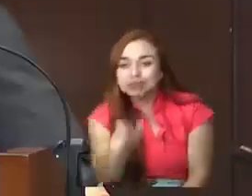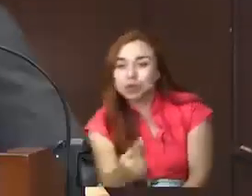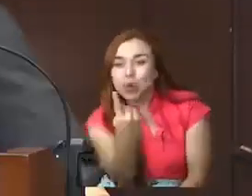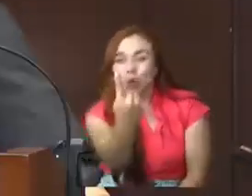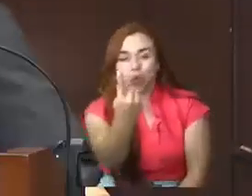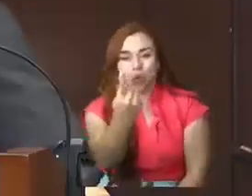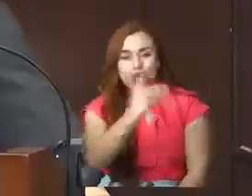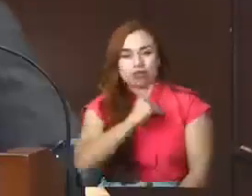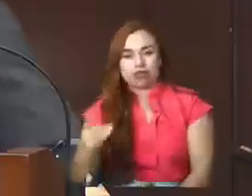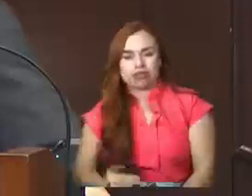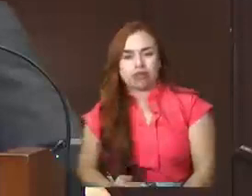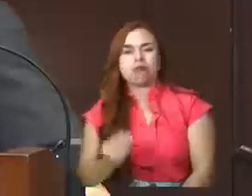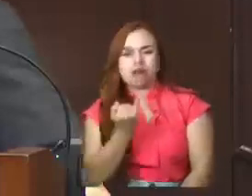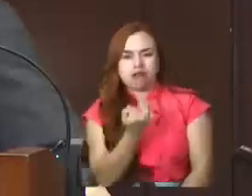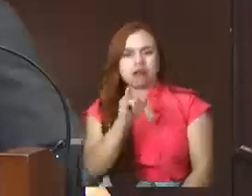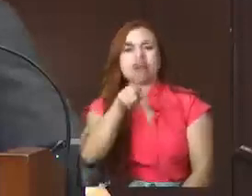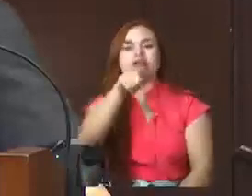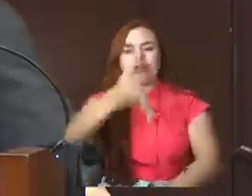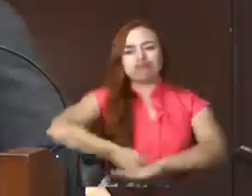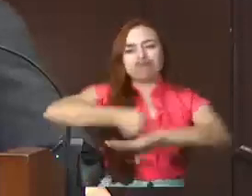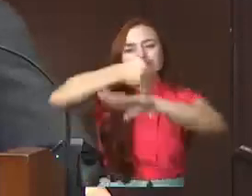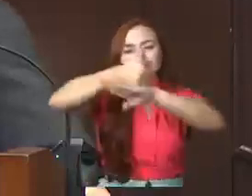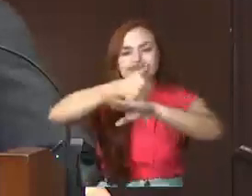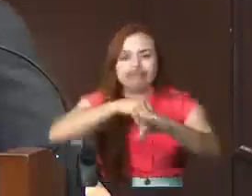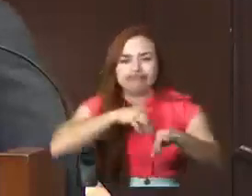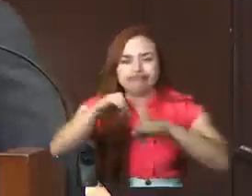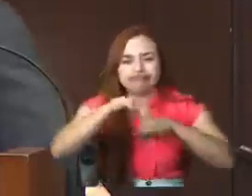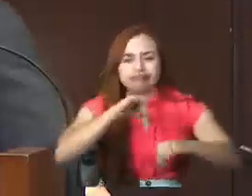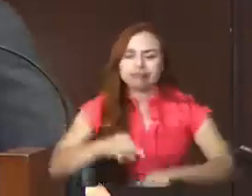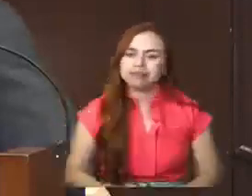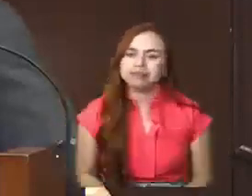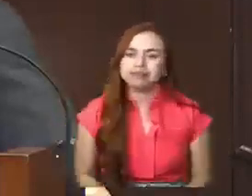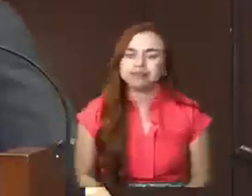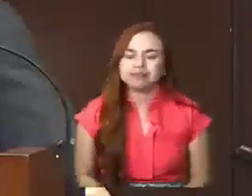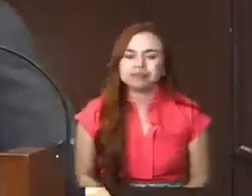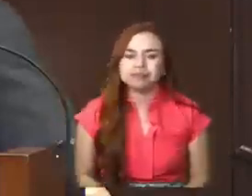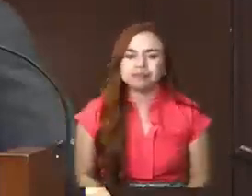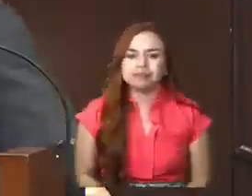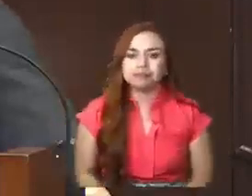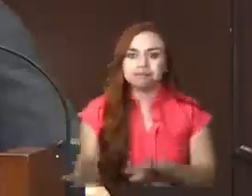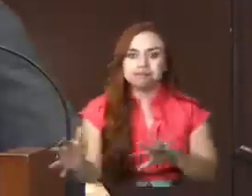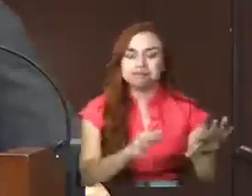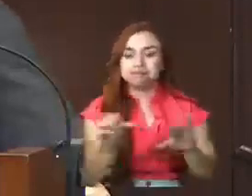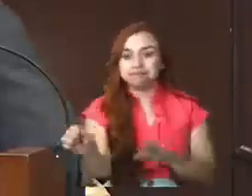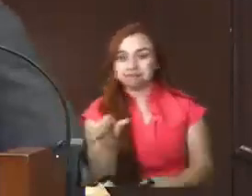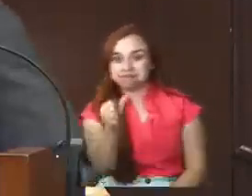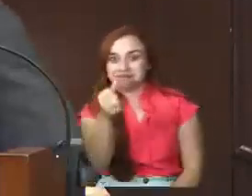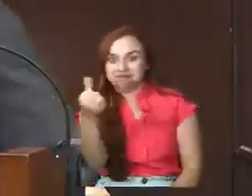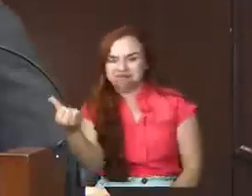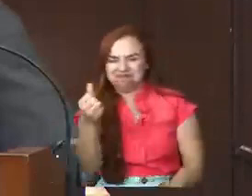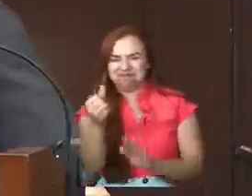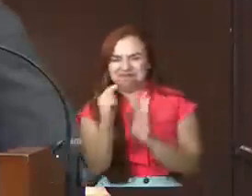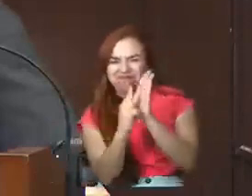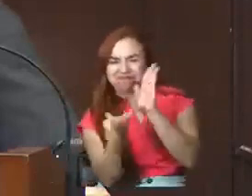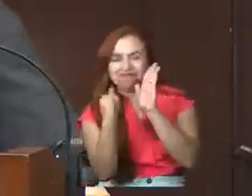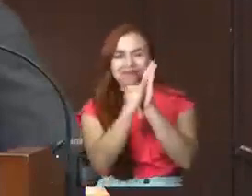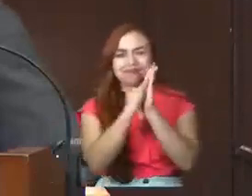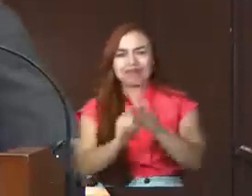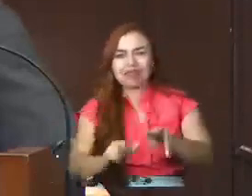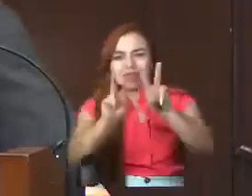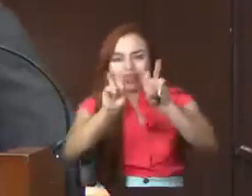El Proyecto 855, que establece la política agroalimentaria de Estado y dicta